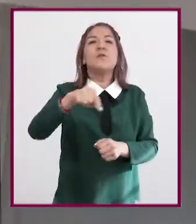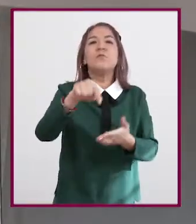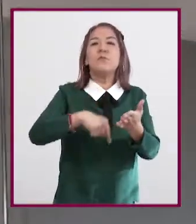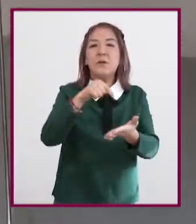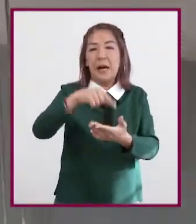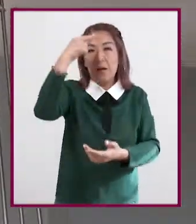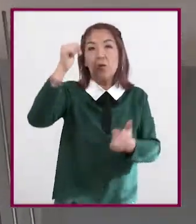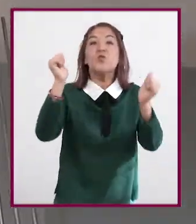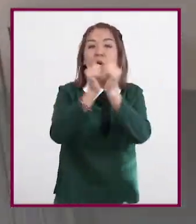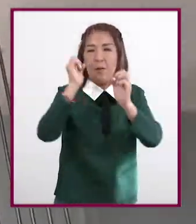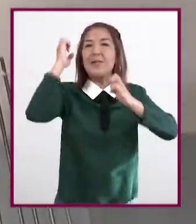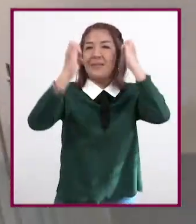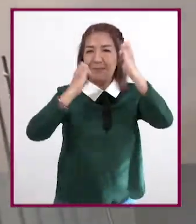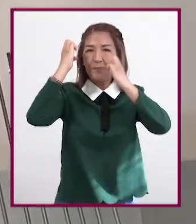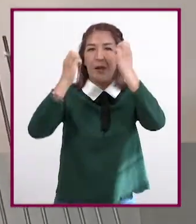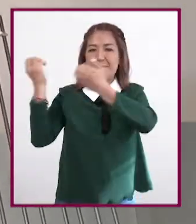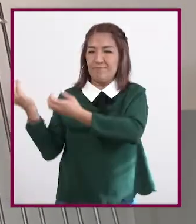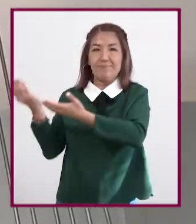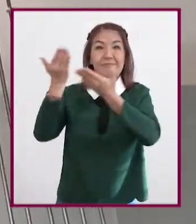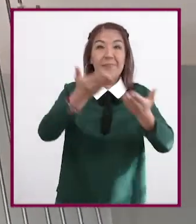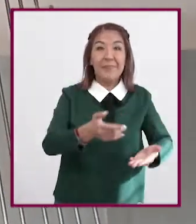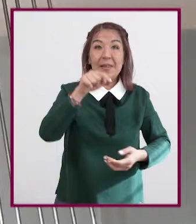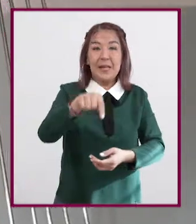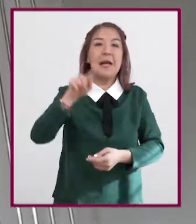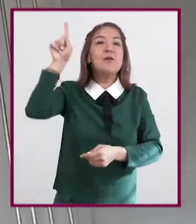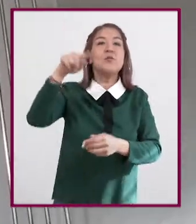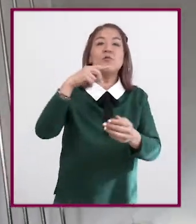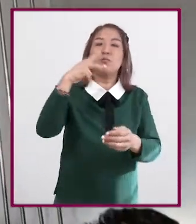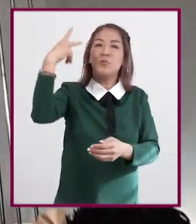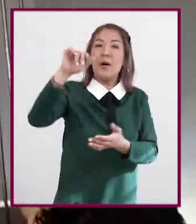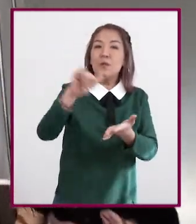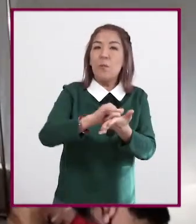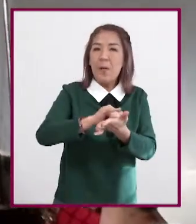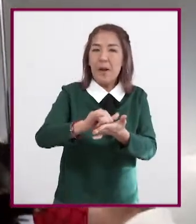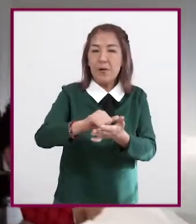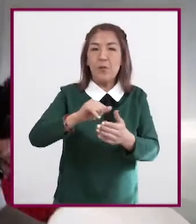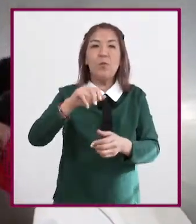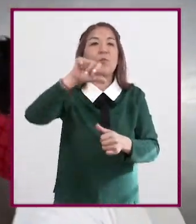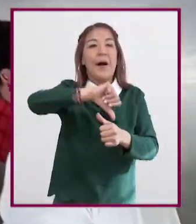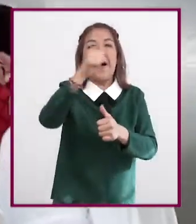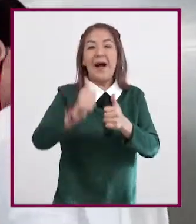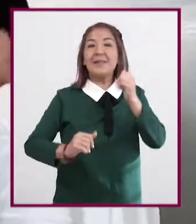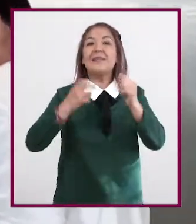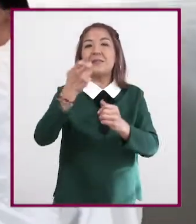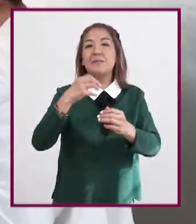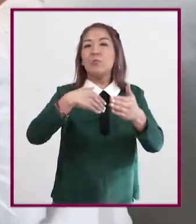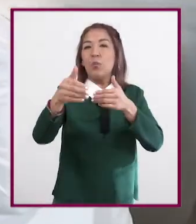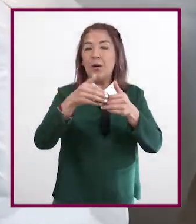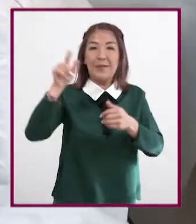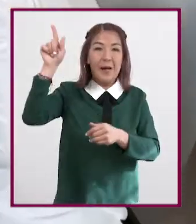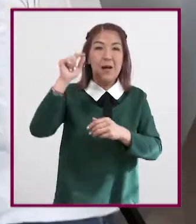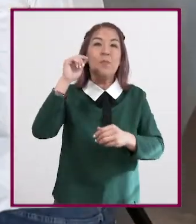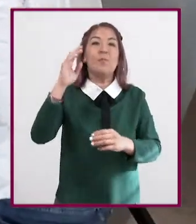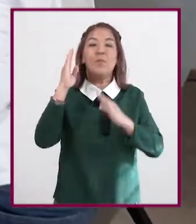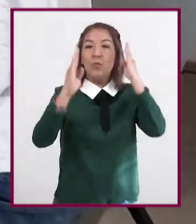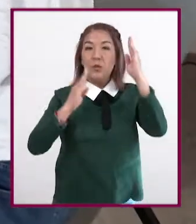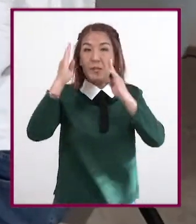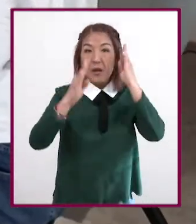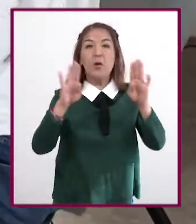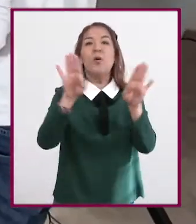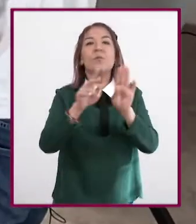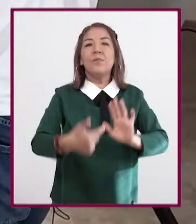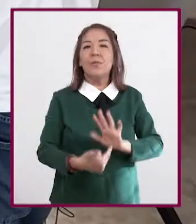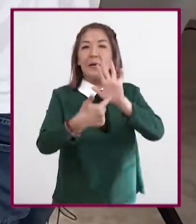exposición que venía desde el Museo de Arte Moderno de Nueva York. Entonces tuvieron una exposición los hermanos Bachet en el MUCA, que es el